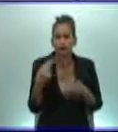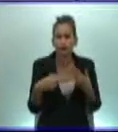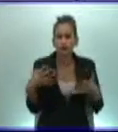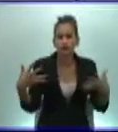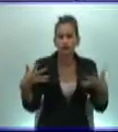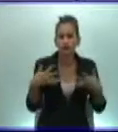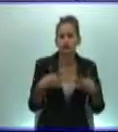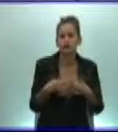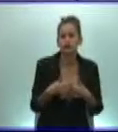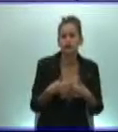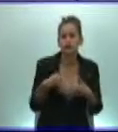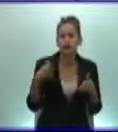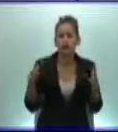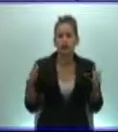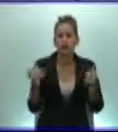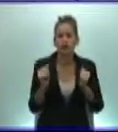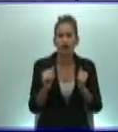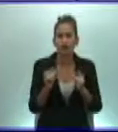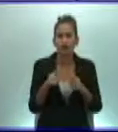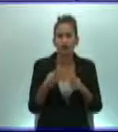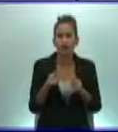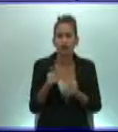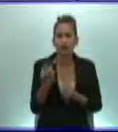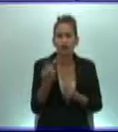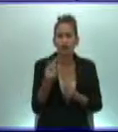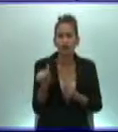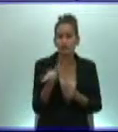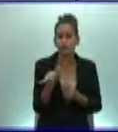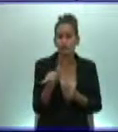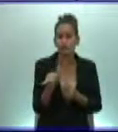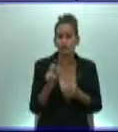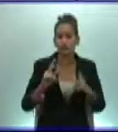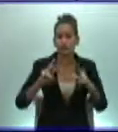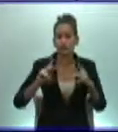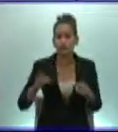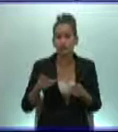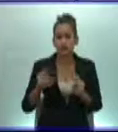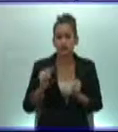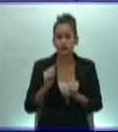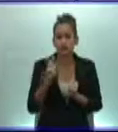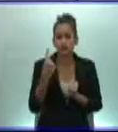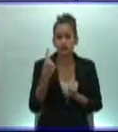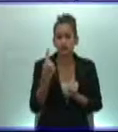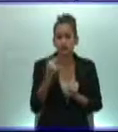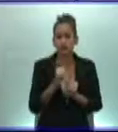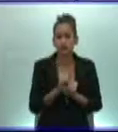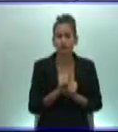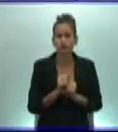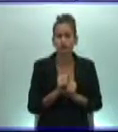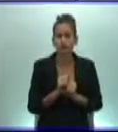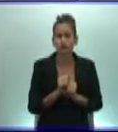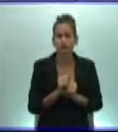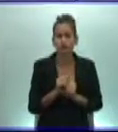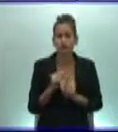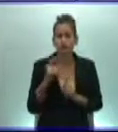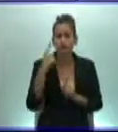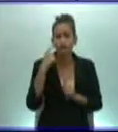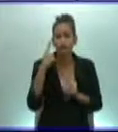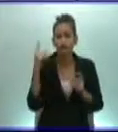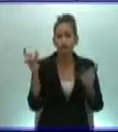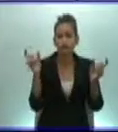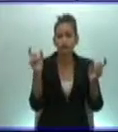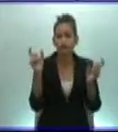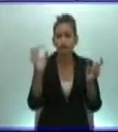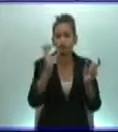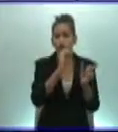lados porque fíjense ustedes que en las dos igualdades se repite un segmento. Por tanto, por transitividad,